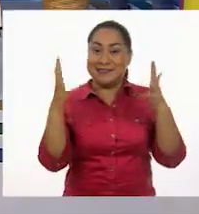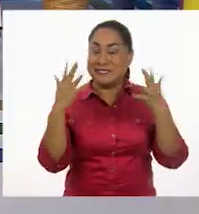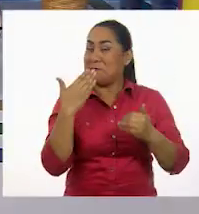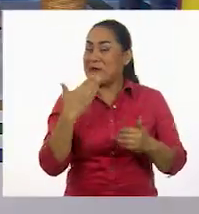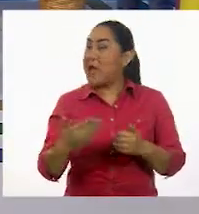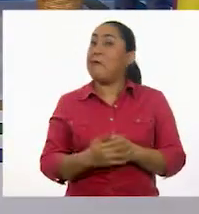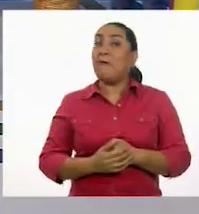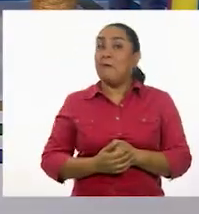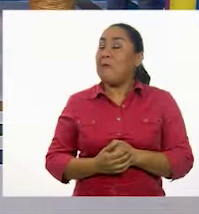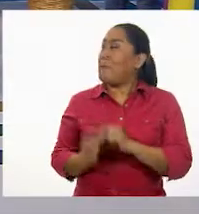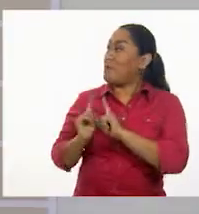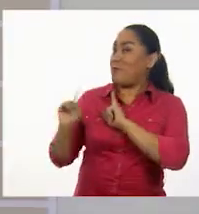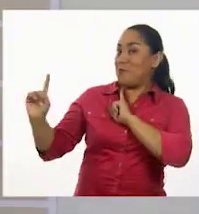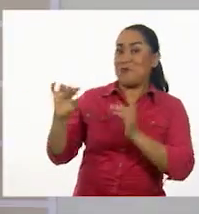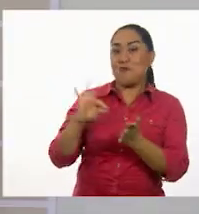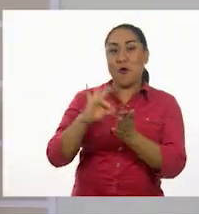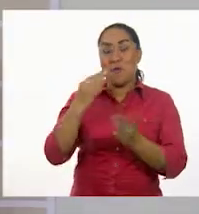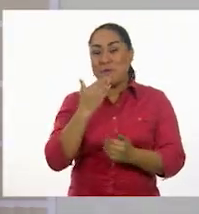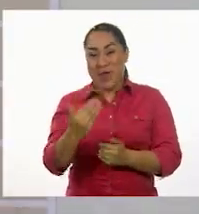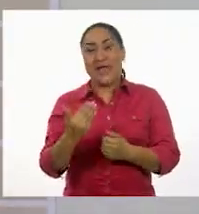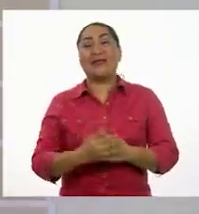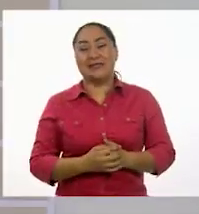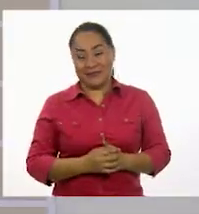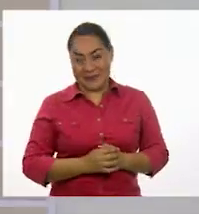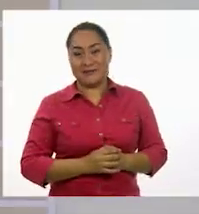Los dos tuvimos punto.